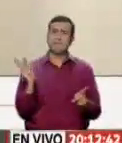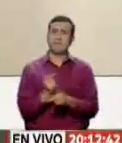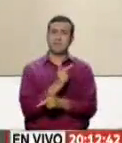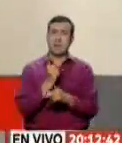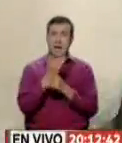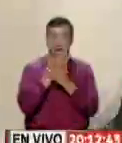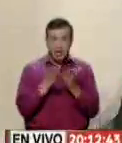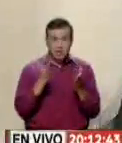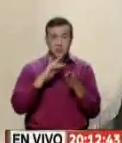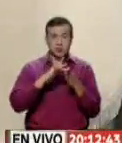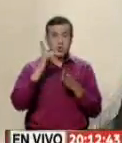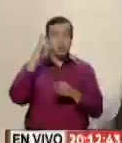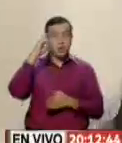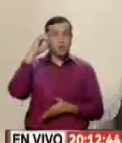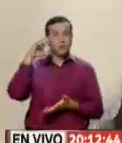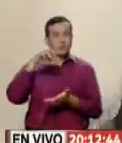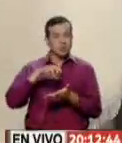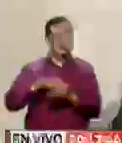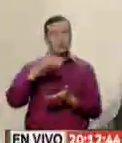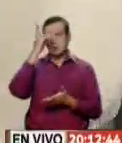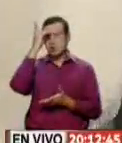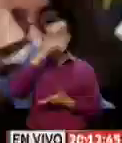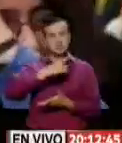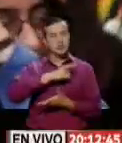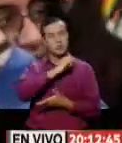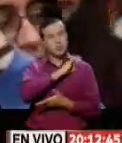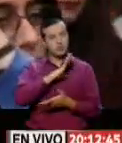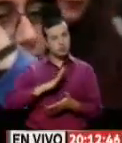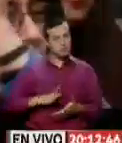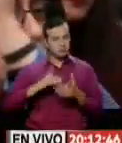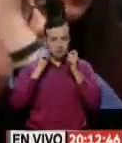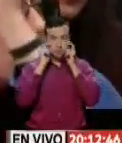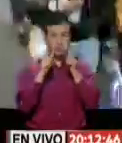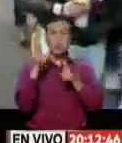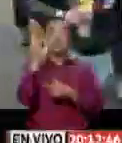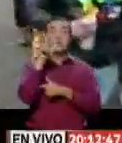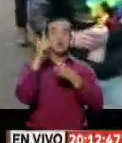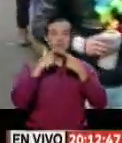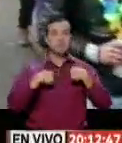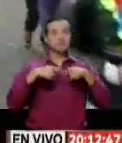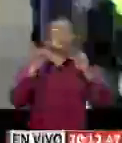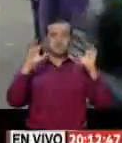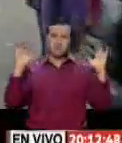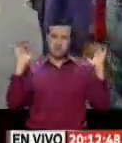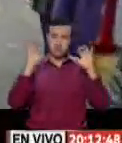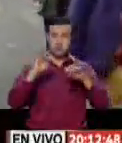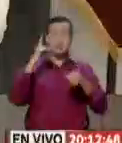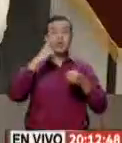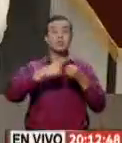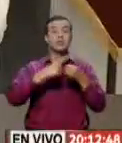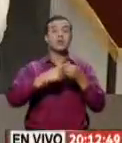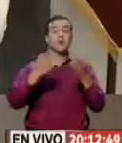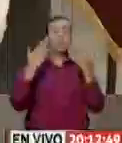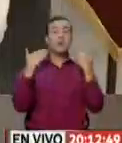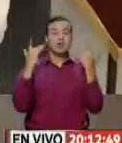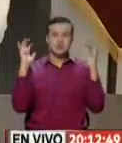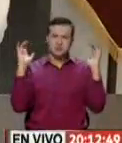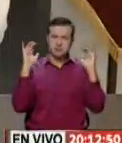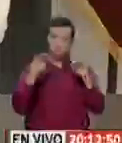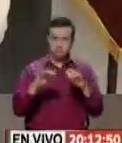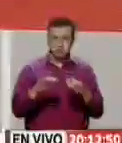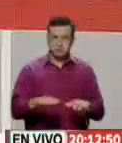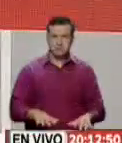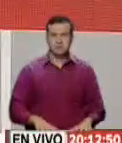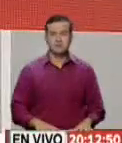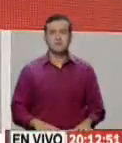de riesgo obliga al Estado a que tome medidas de prevención. El lunes se anuncian movilizaciones en Quito y Guayaquil. Valeria Villarroel,